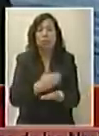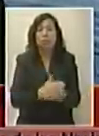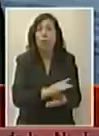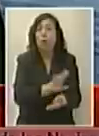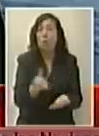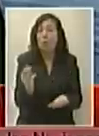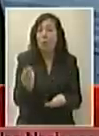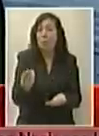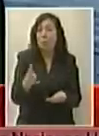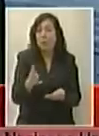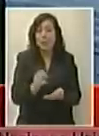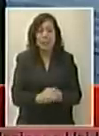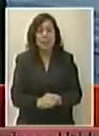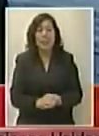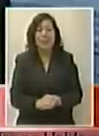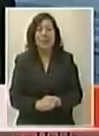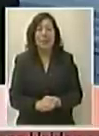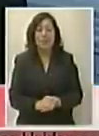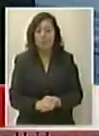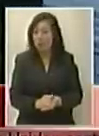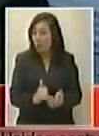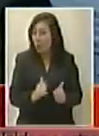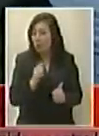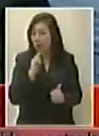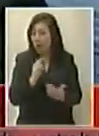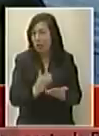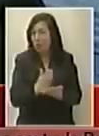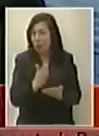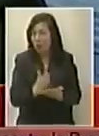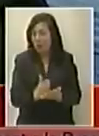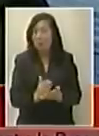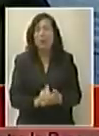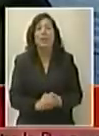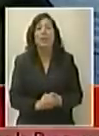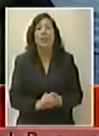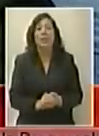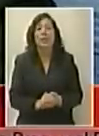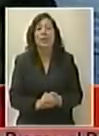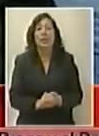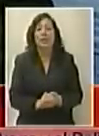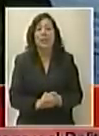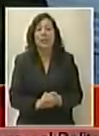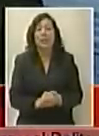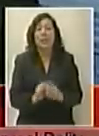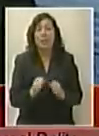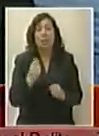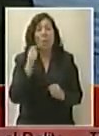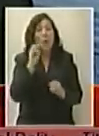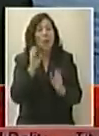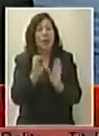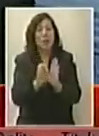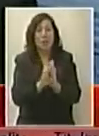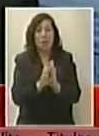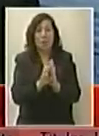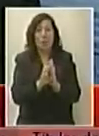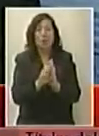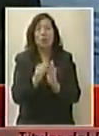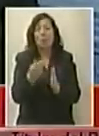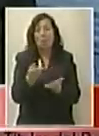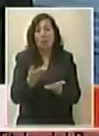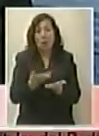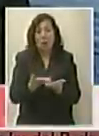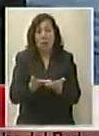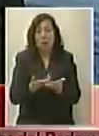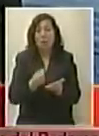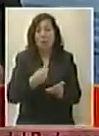como utilidades cuál es el problema de este este sistema que si por ejemplo tú eres el inquilino y le